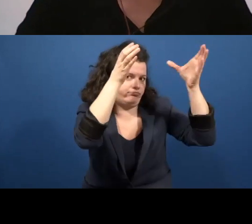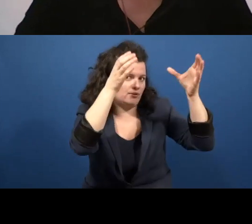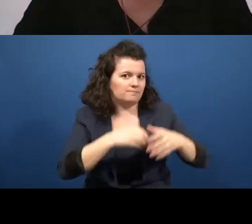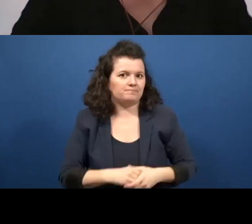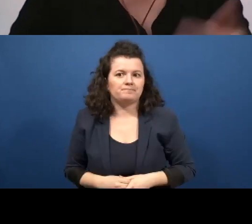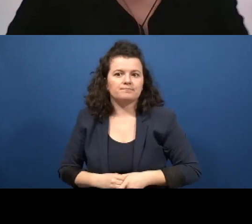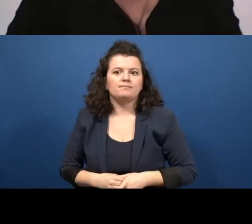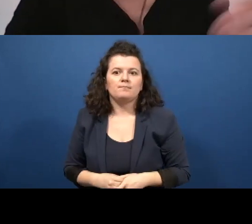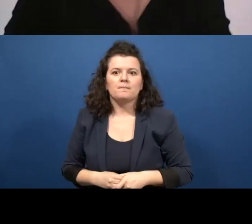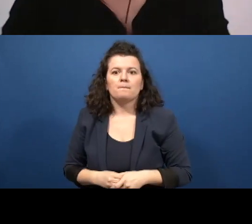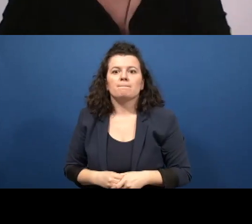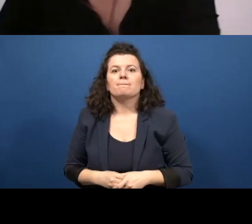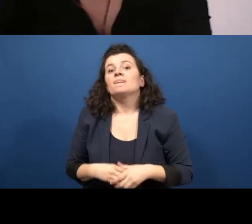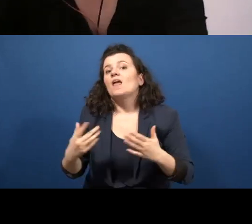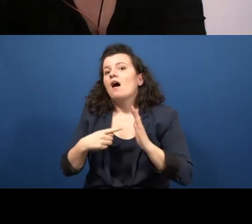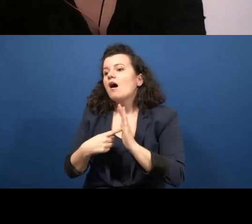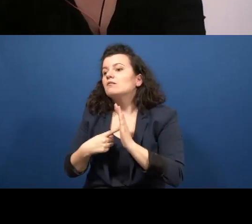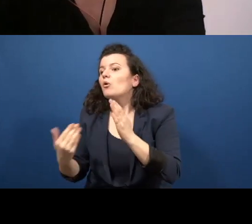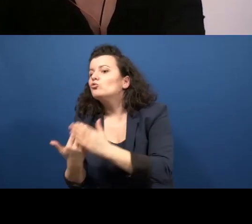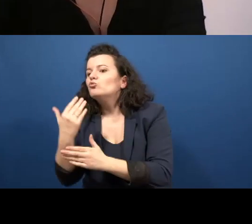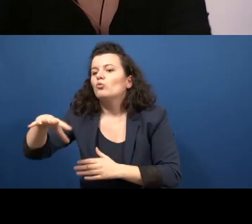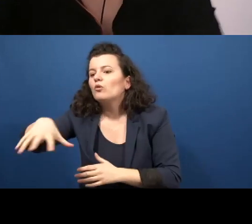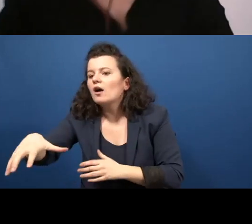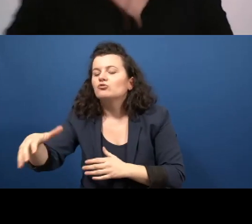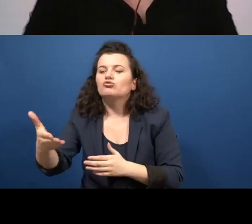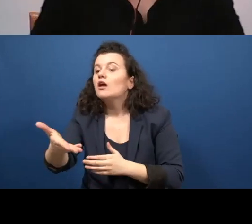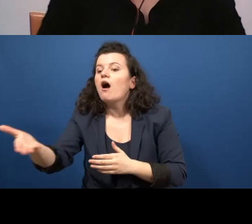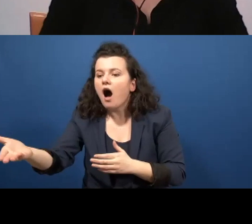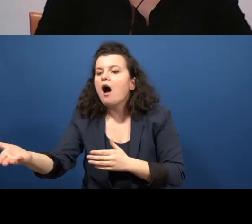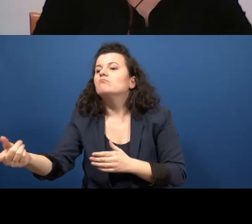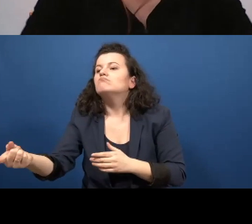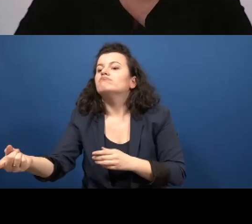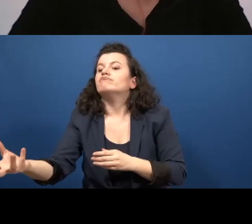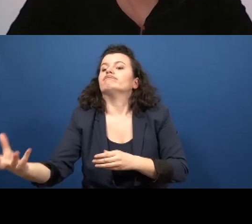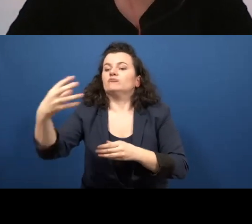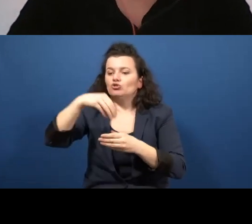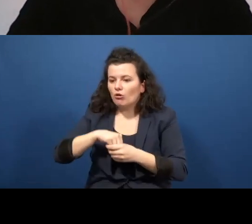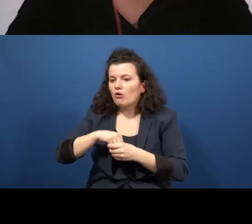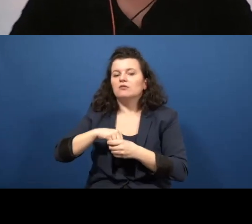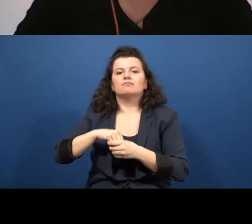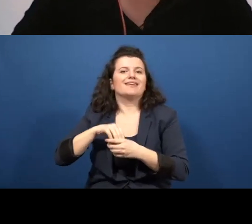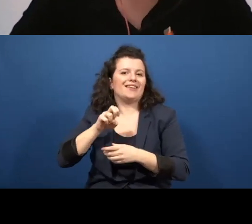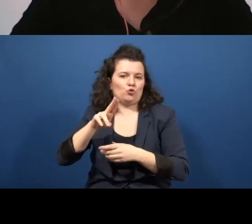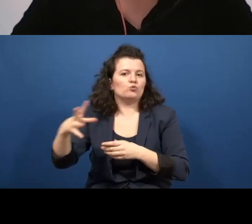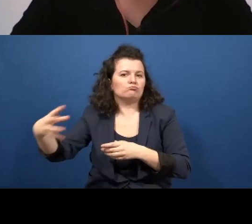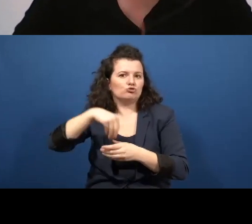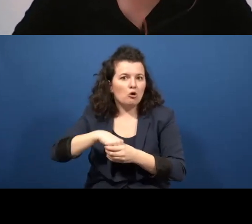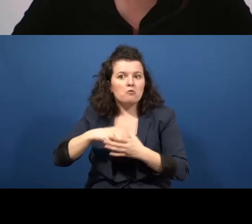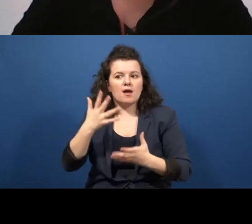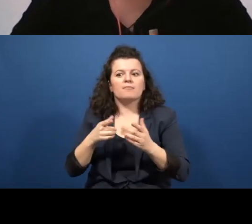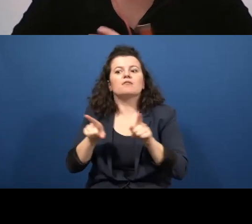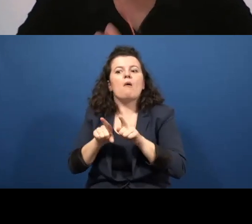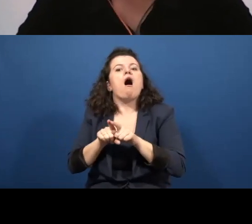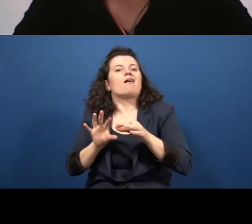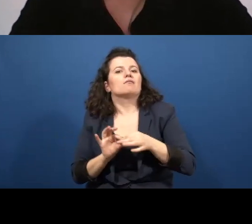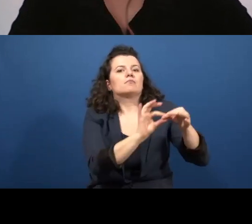ejemplo, en aquellos países que apenas se incorporan a la Unión Europea. Si me preguntan cómo